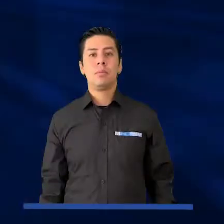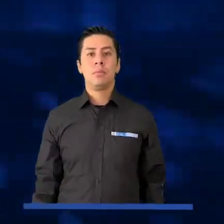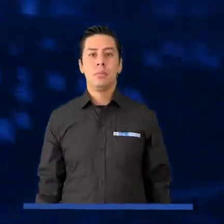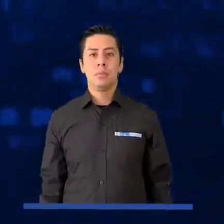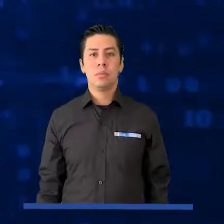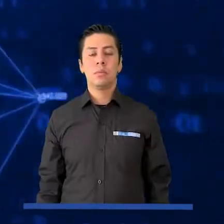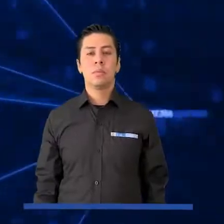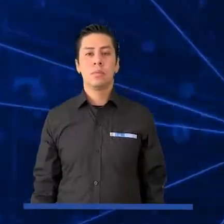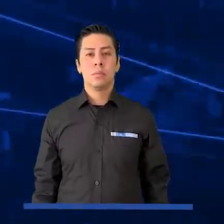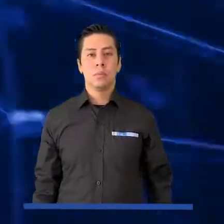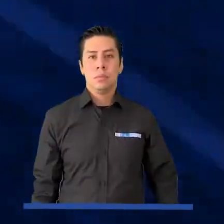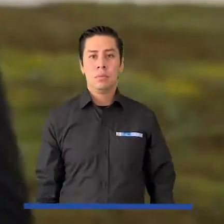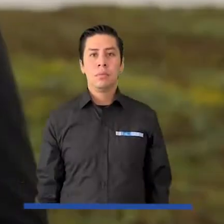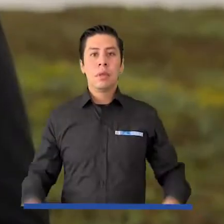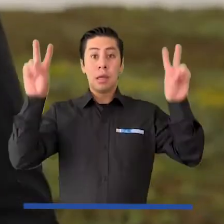empresas.